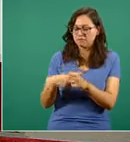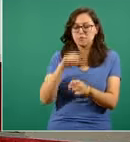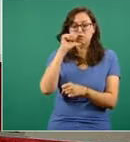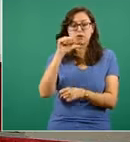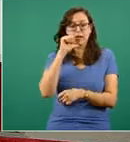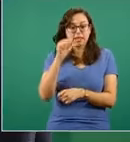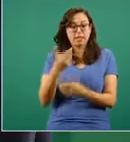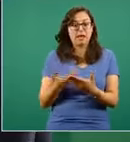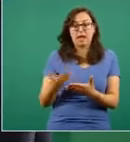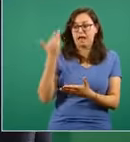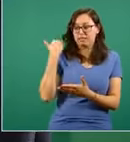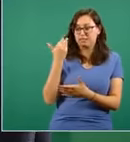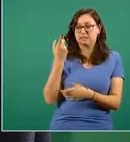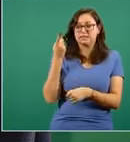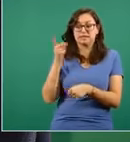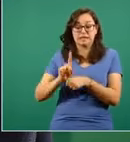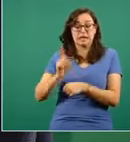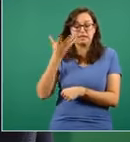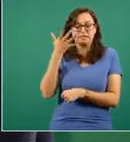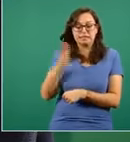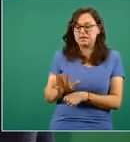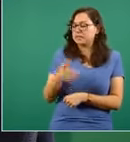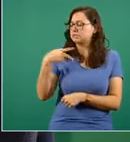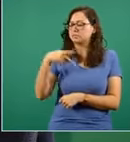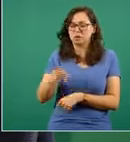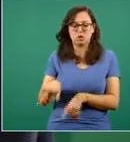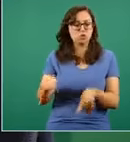hubiera tenido una recuperación adecuada y por lo tanto